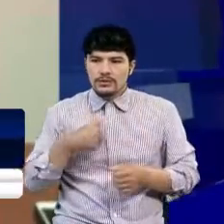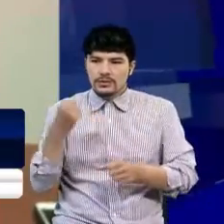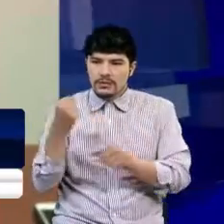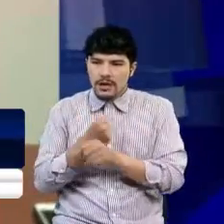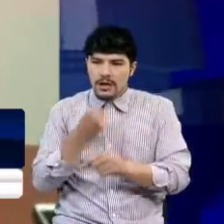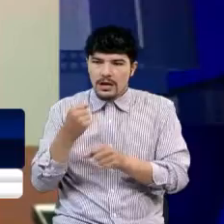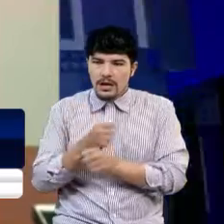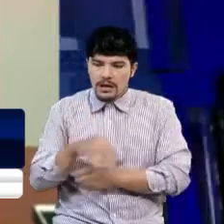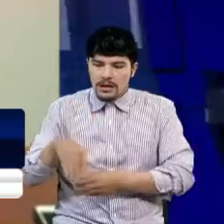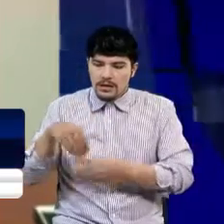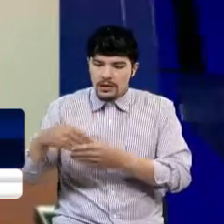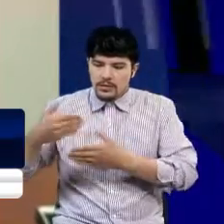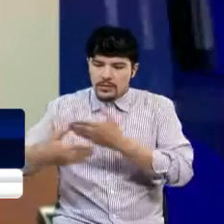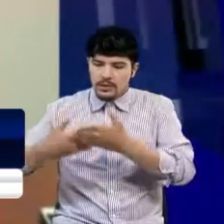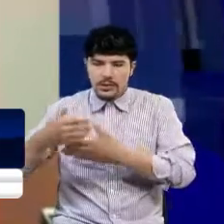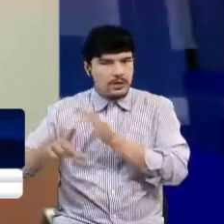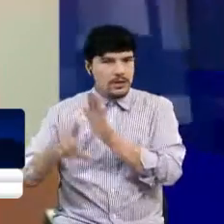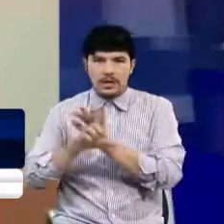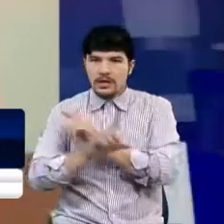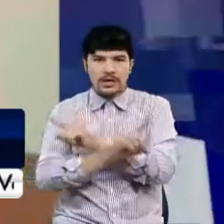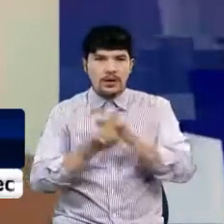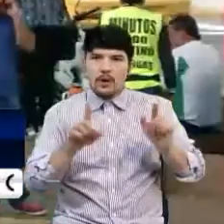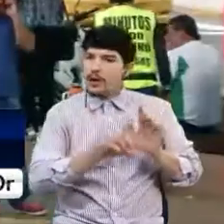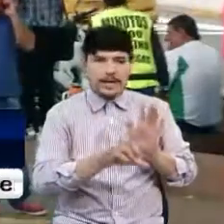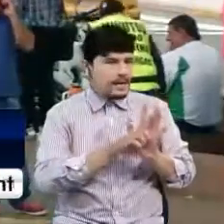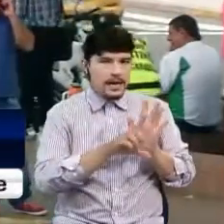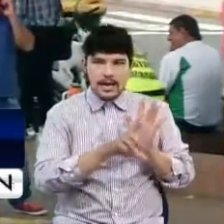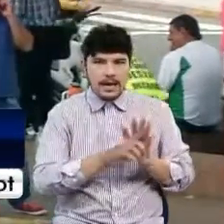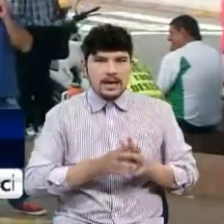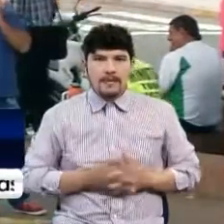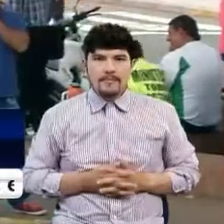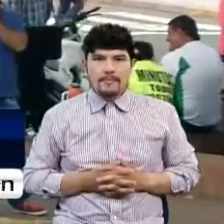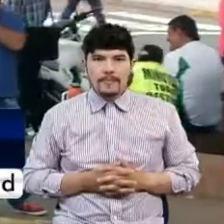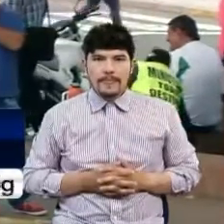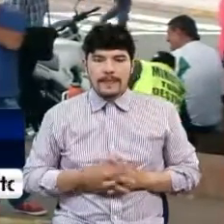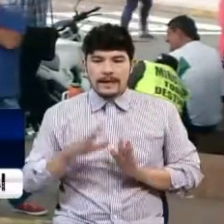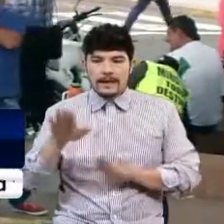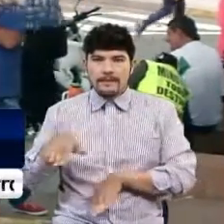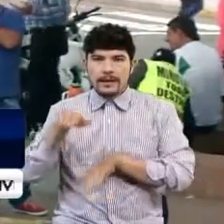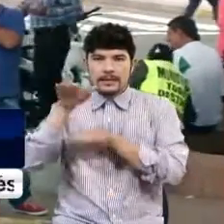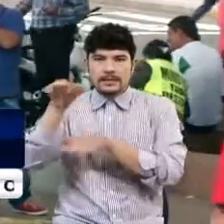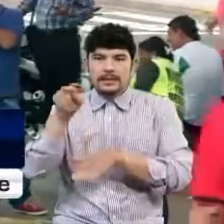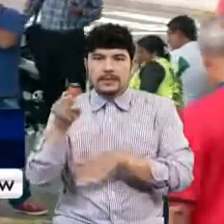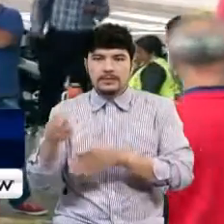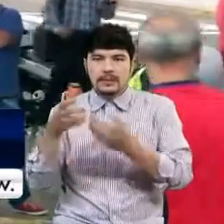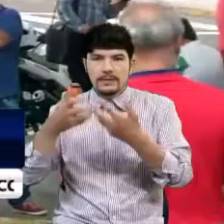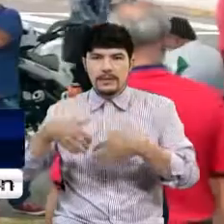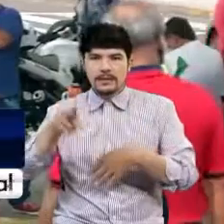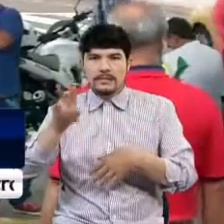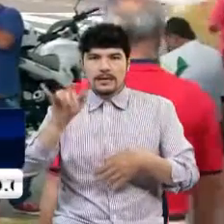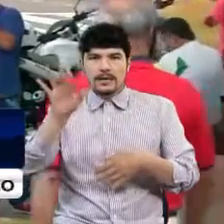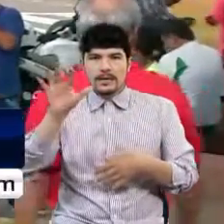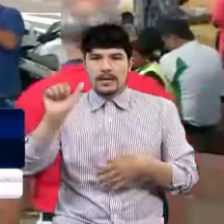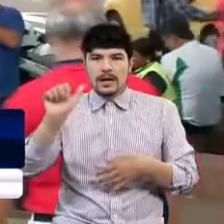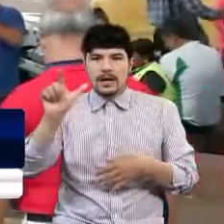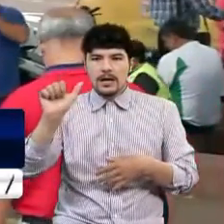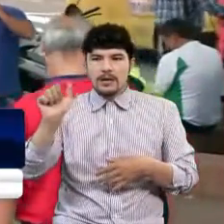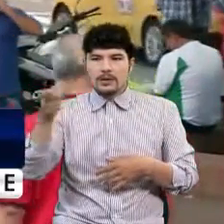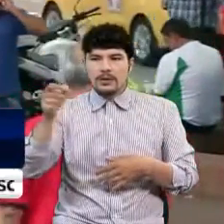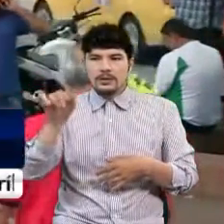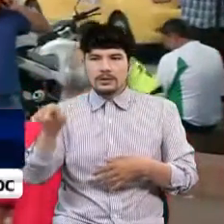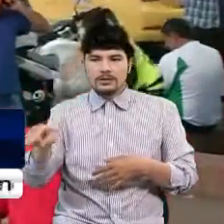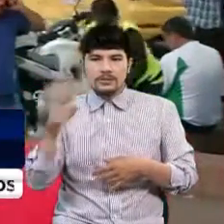trabajamos dentro de legalidad y no dentro de ilegalidad. Representantes de Vitalogy reiteraron que